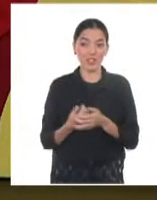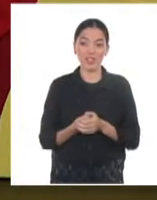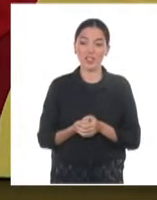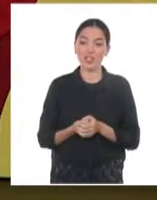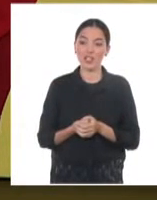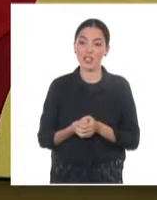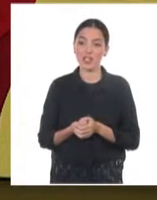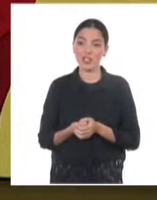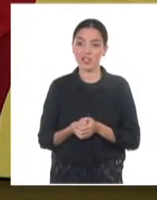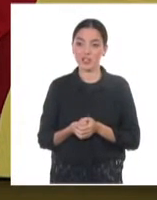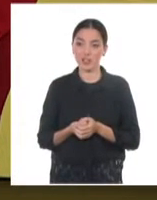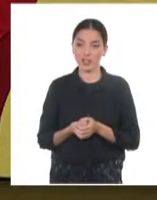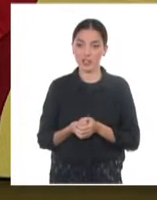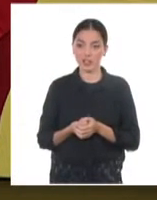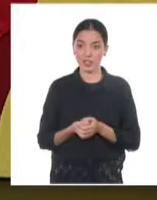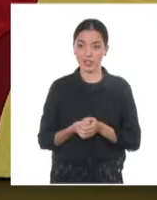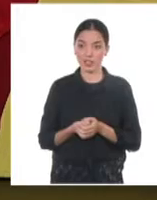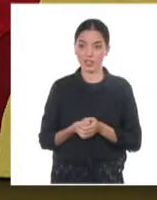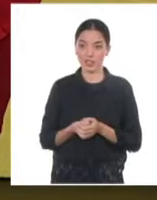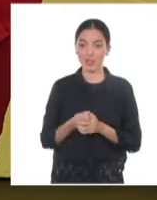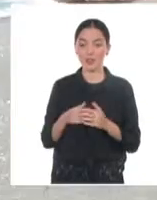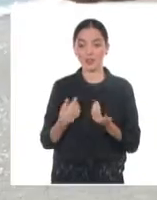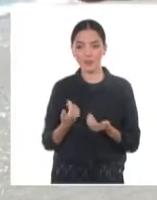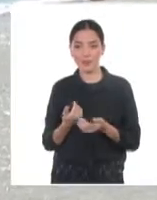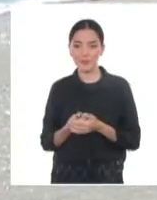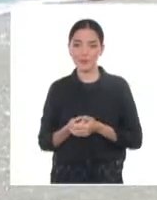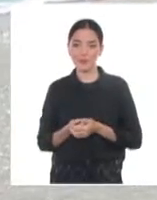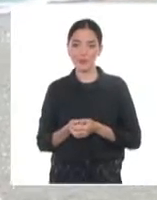periodista Rebeca Frometa González.